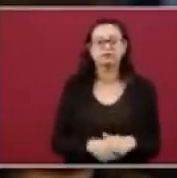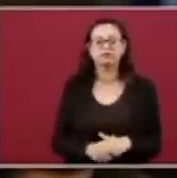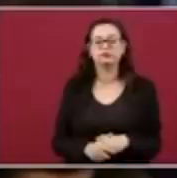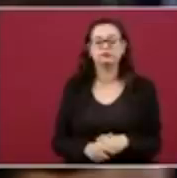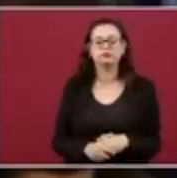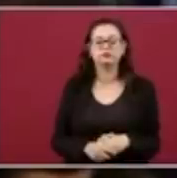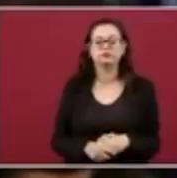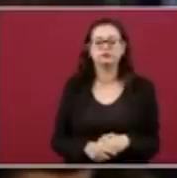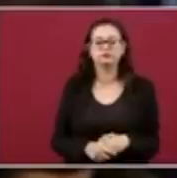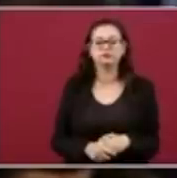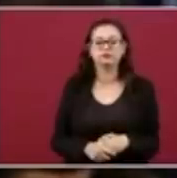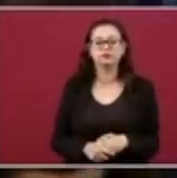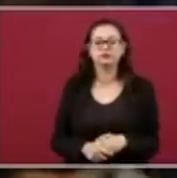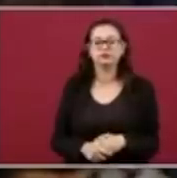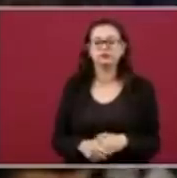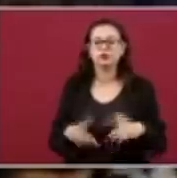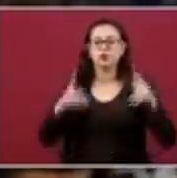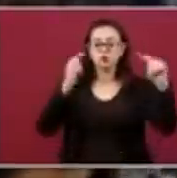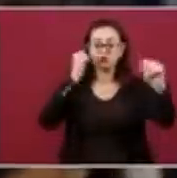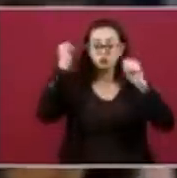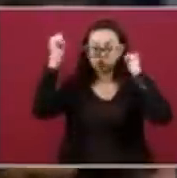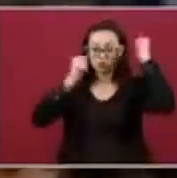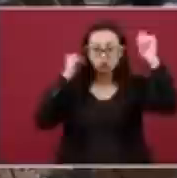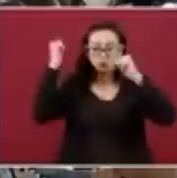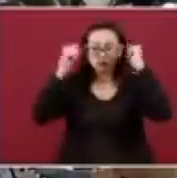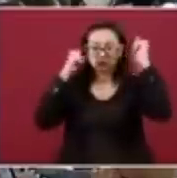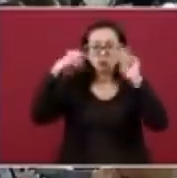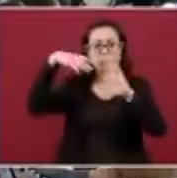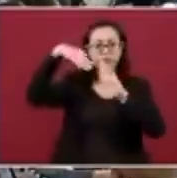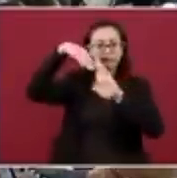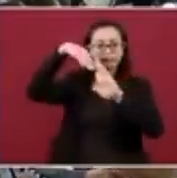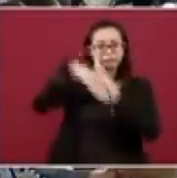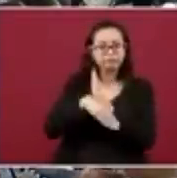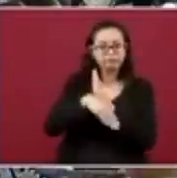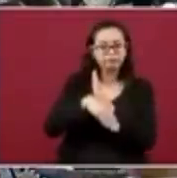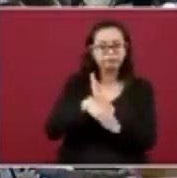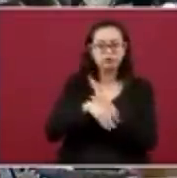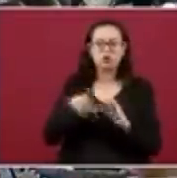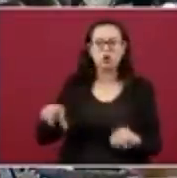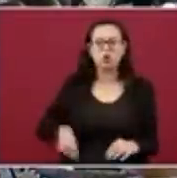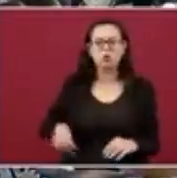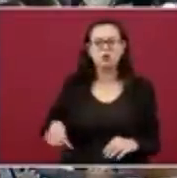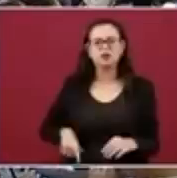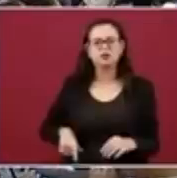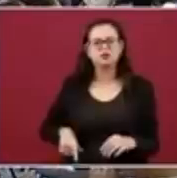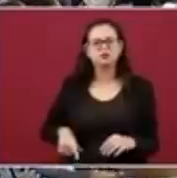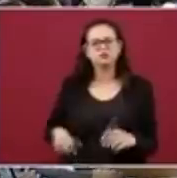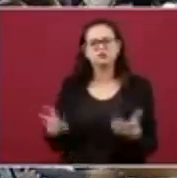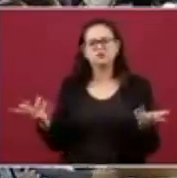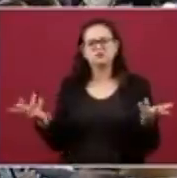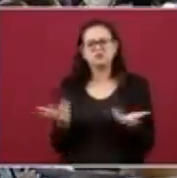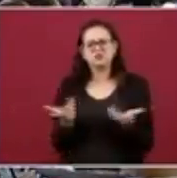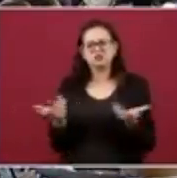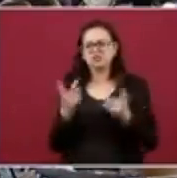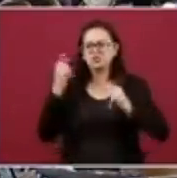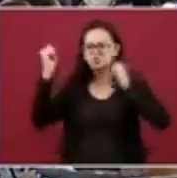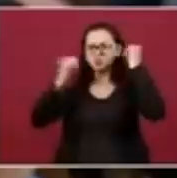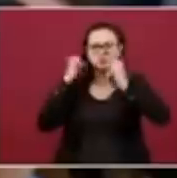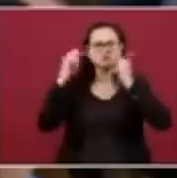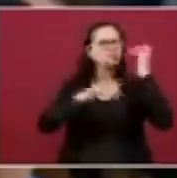cifras de turismo han caído. ¿Qué va a hacer el gobierno sin promoción